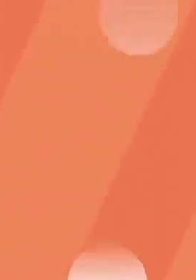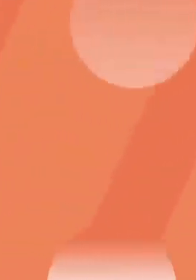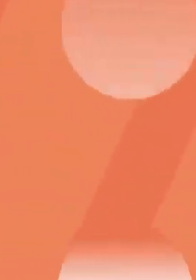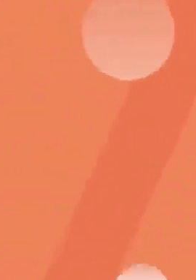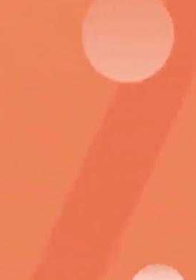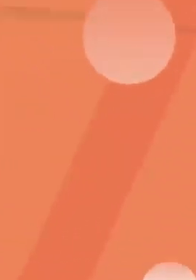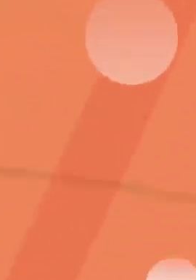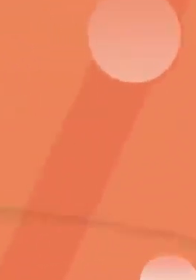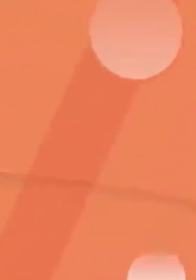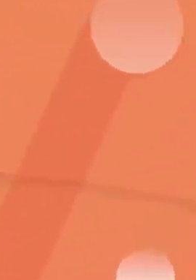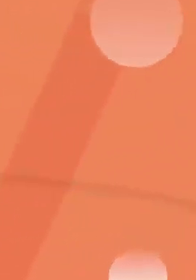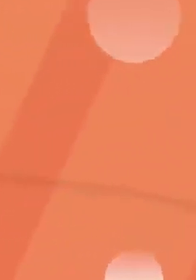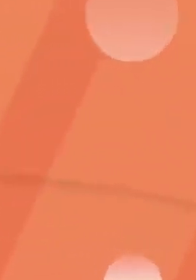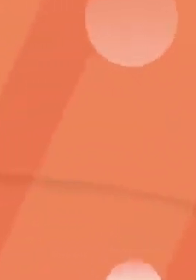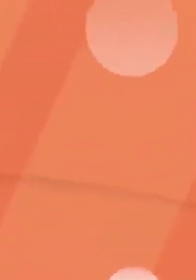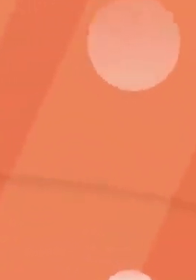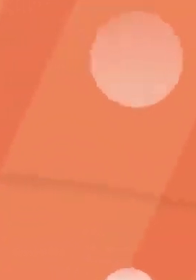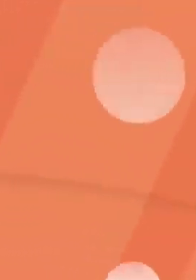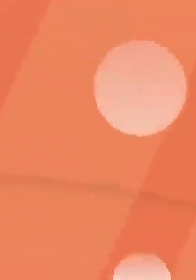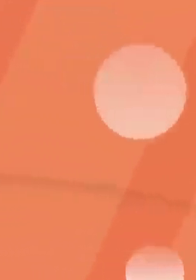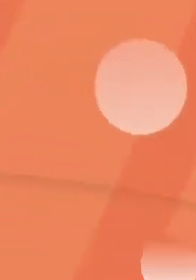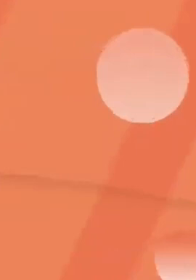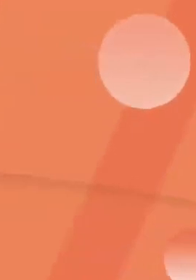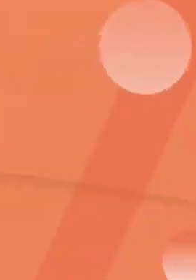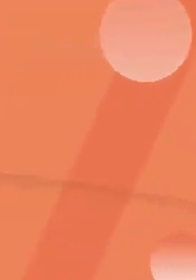¿Qué ecuación tendría?